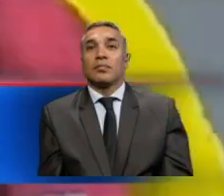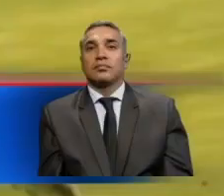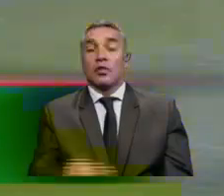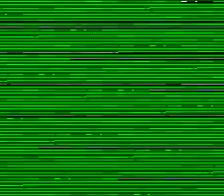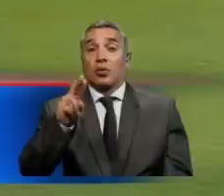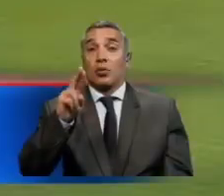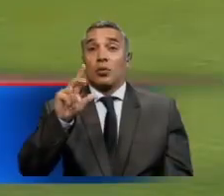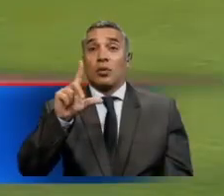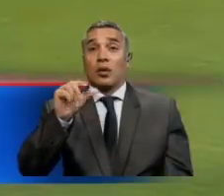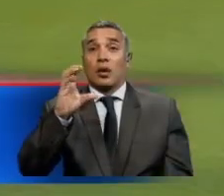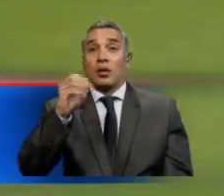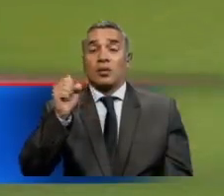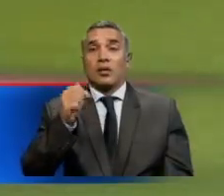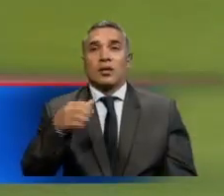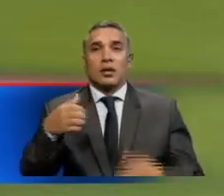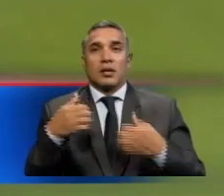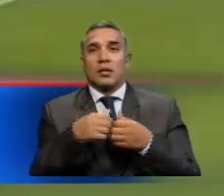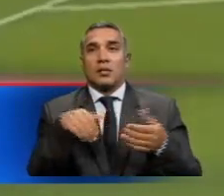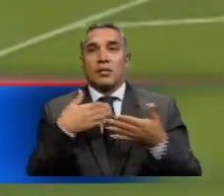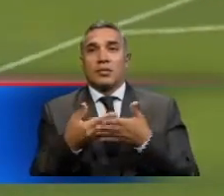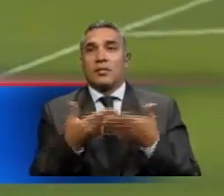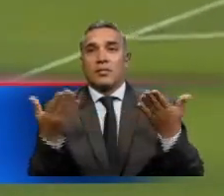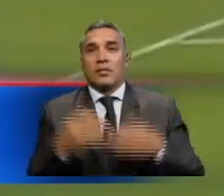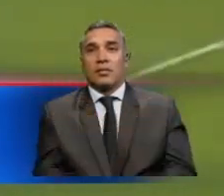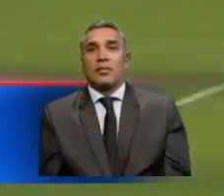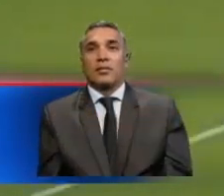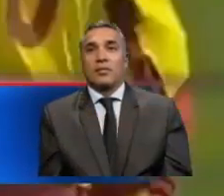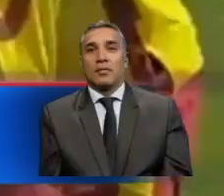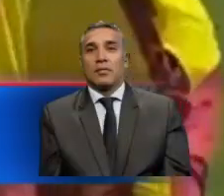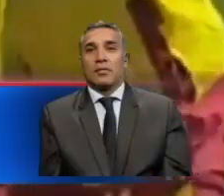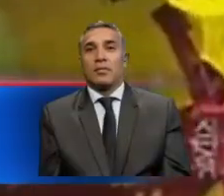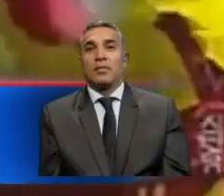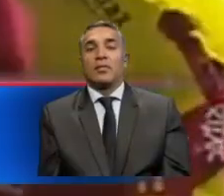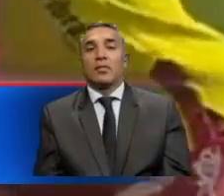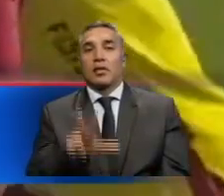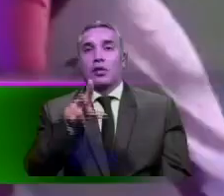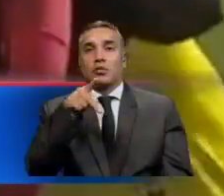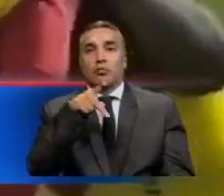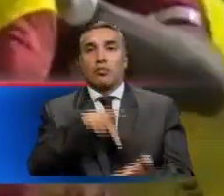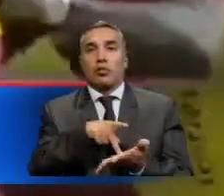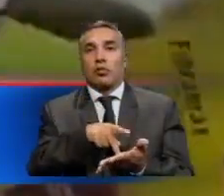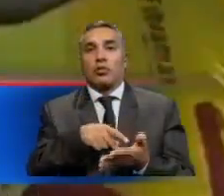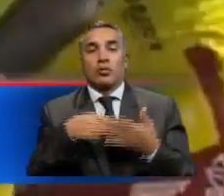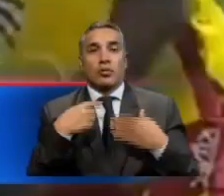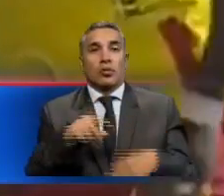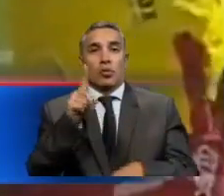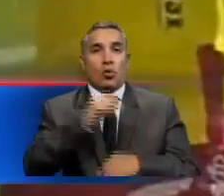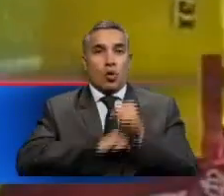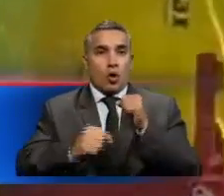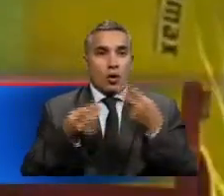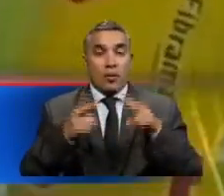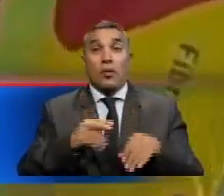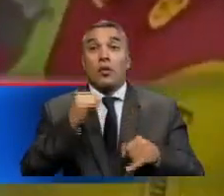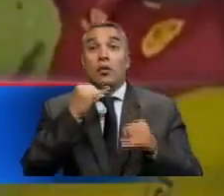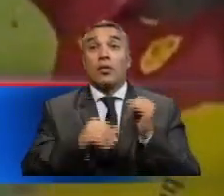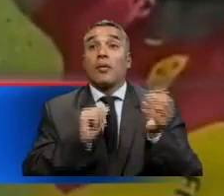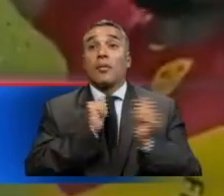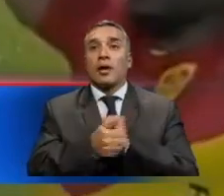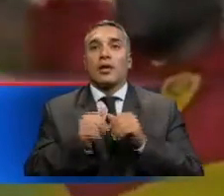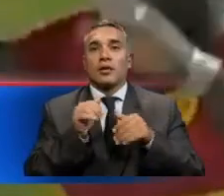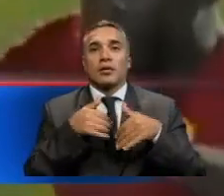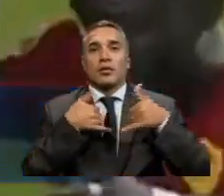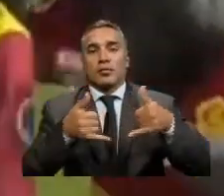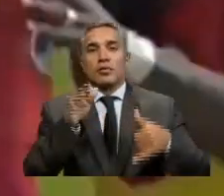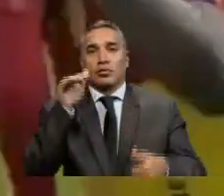Gualaceo el equipo Oriental llega con una ventaja de tres puntos en la tabla de posiciones de un gol medio el último pase de la